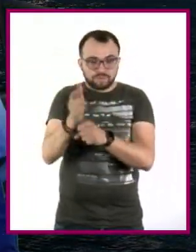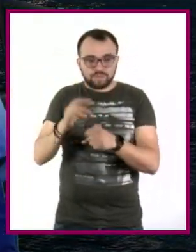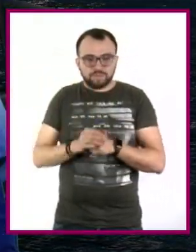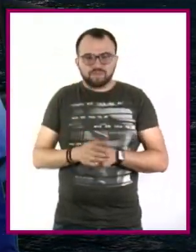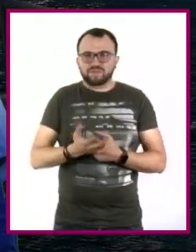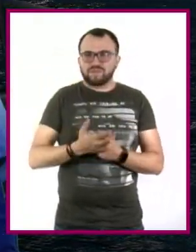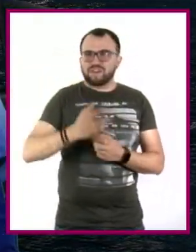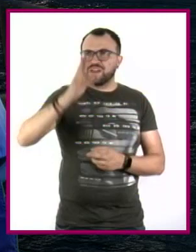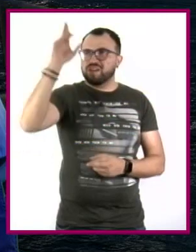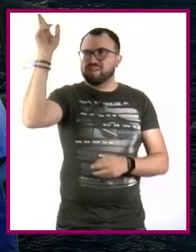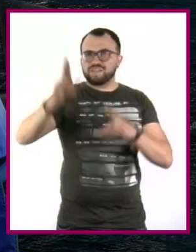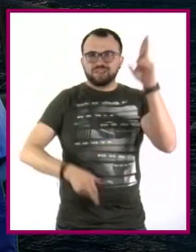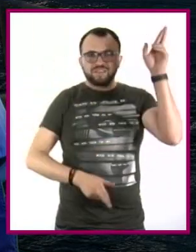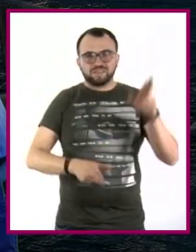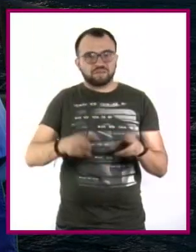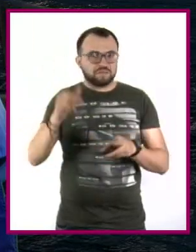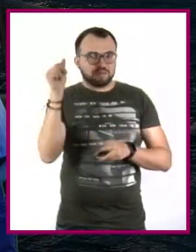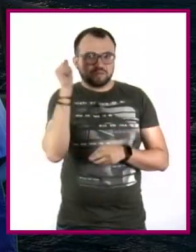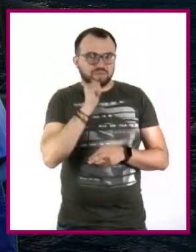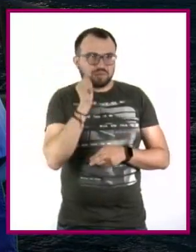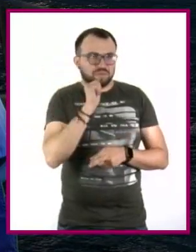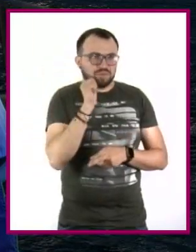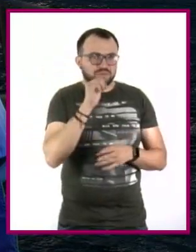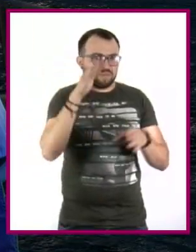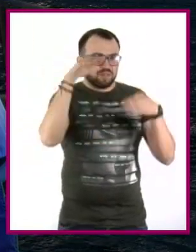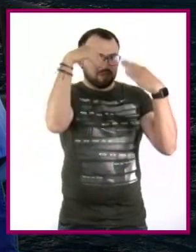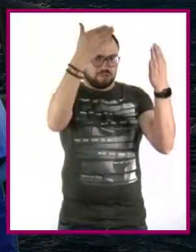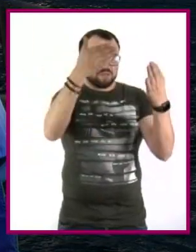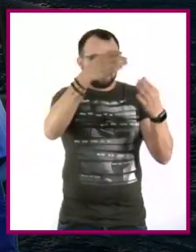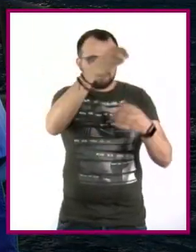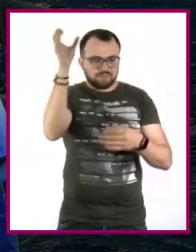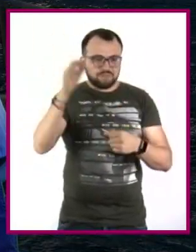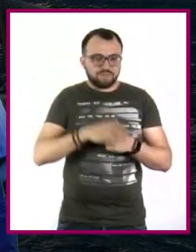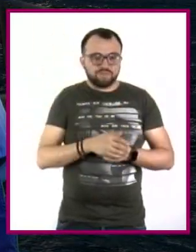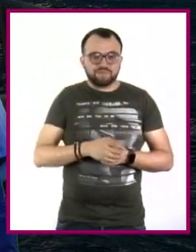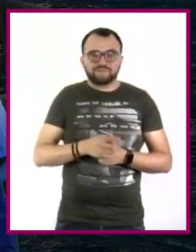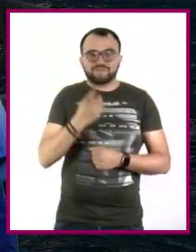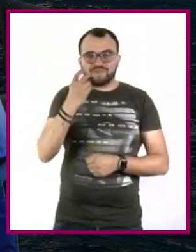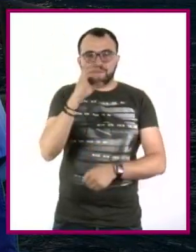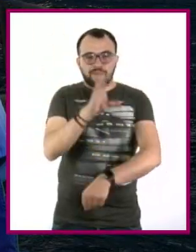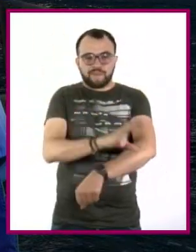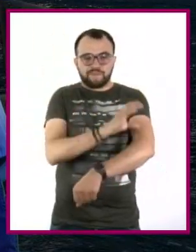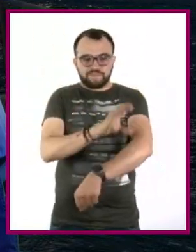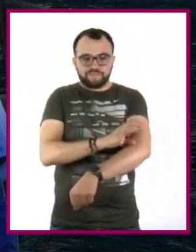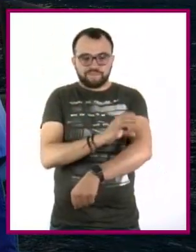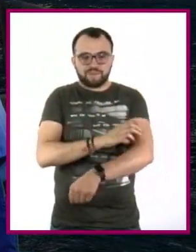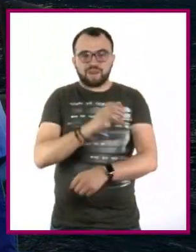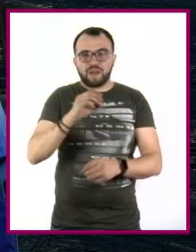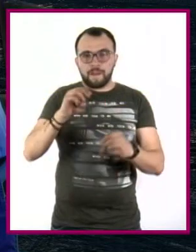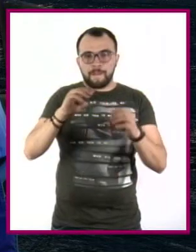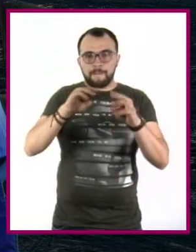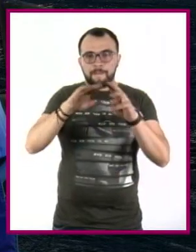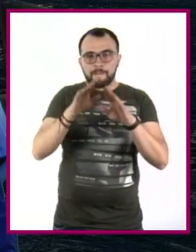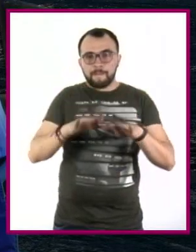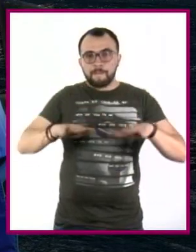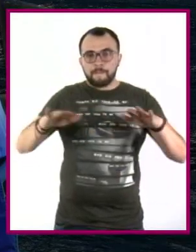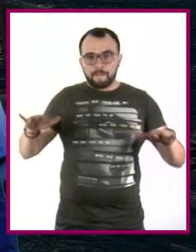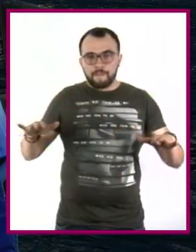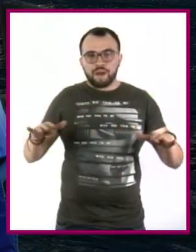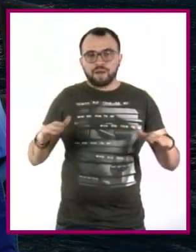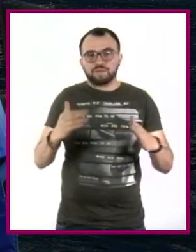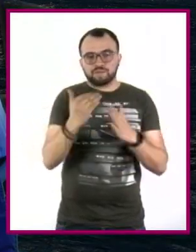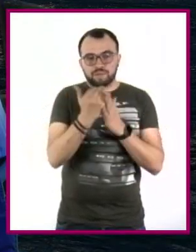cósmicos siempre nos están cayendo del espacio, ¿no? El nivel de radiación del nivel del mar es muy bajo, pero para los